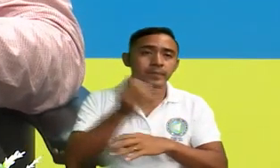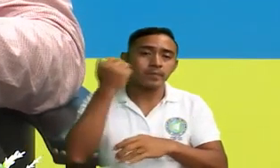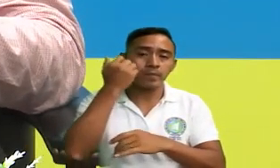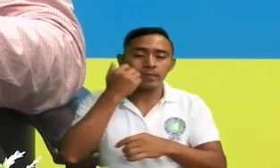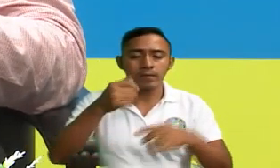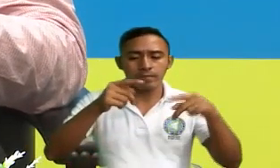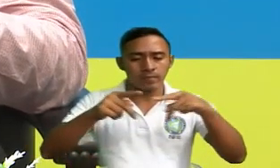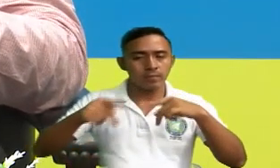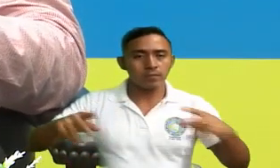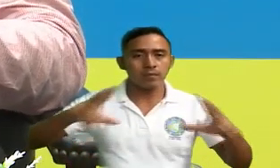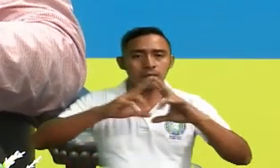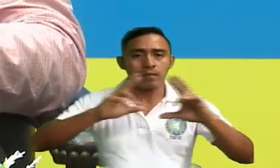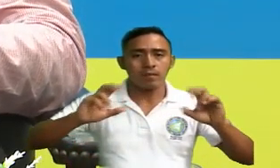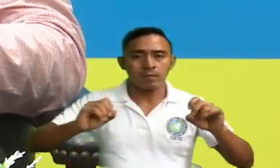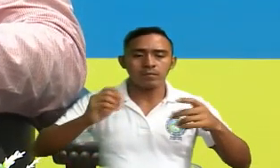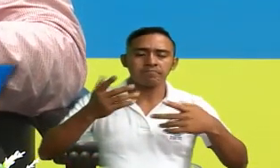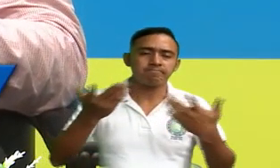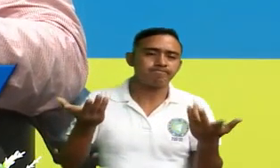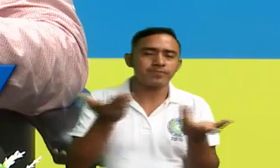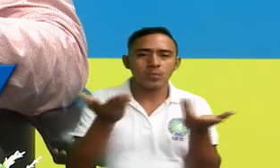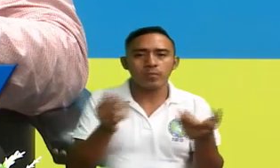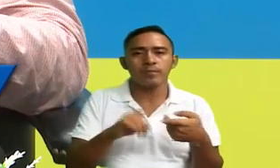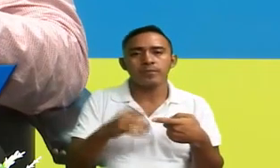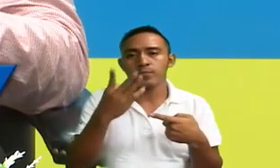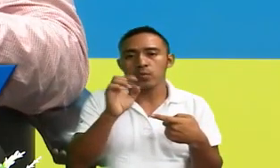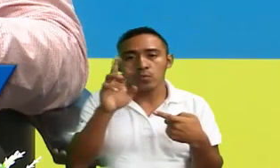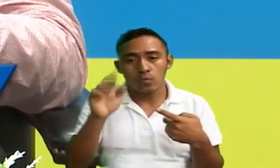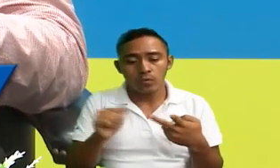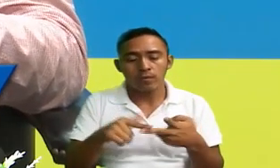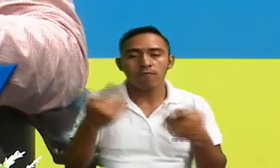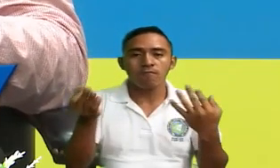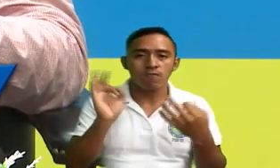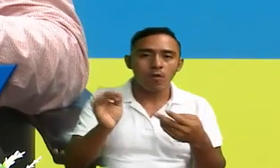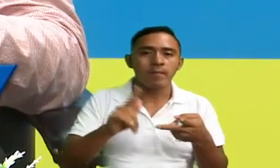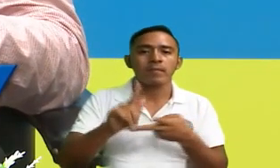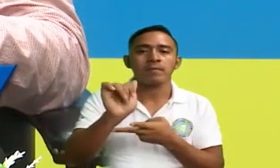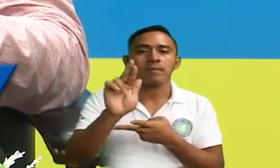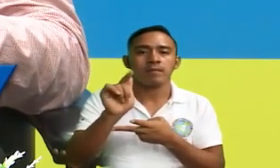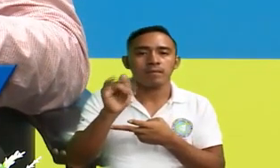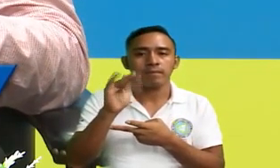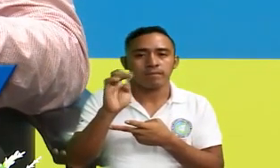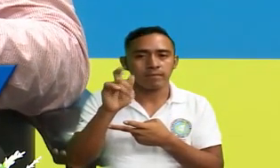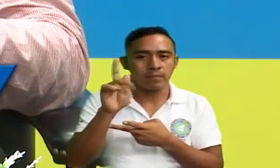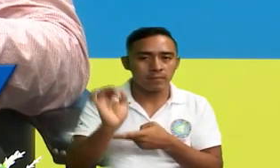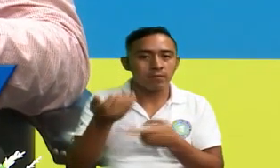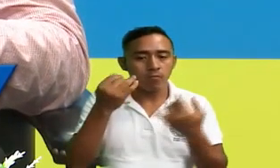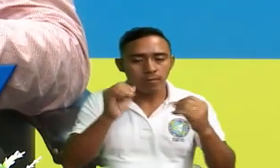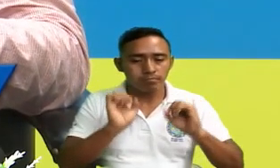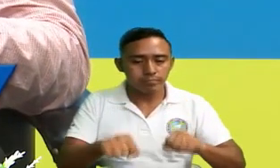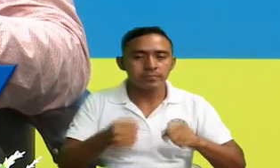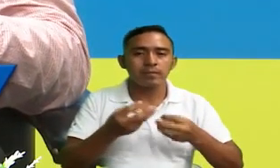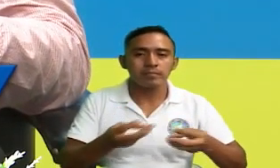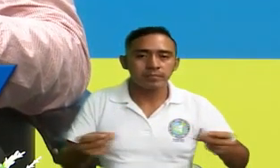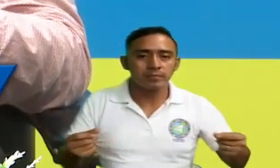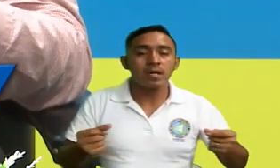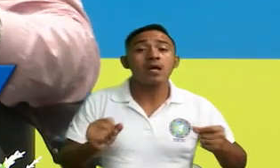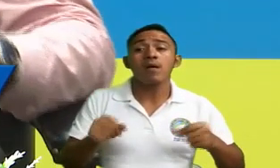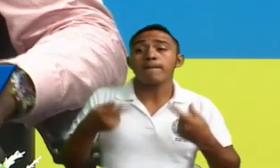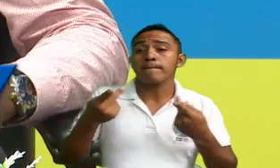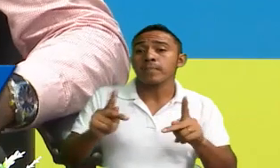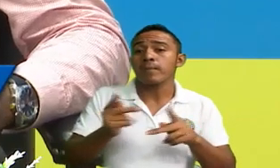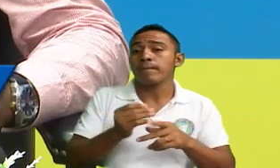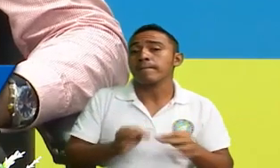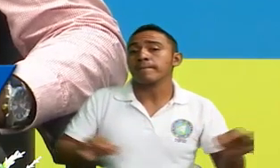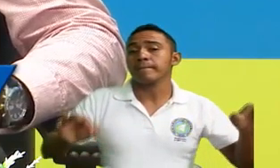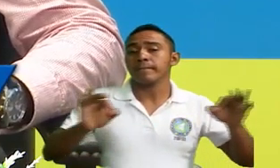población nicaragüense, su cura, su tratamiento y sobre todo lo más importante que es la prevención. El día